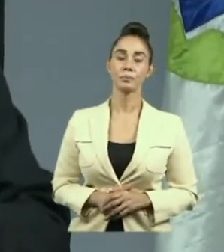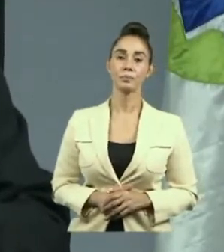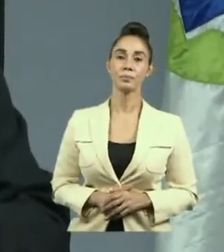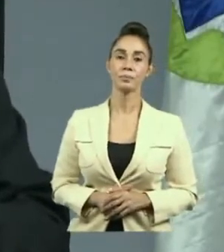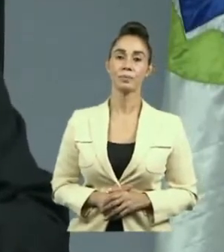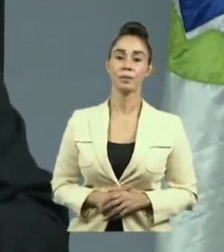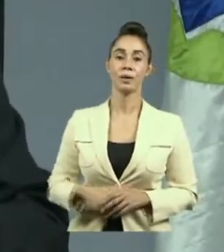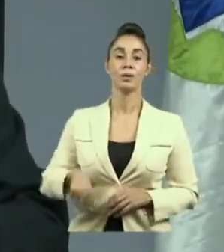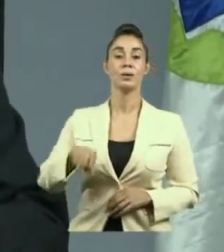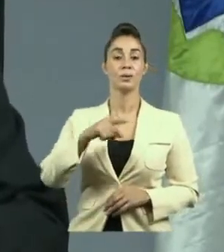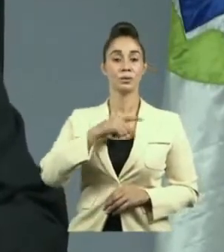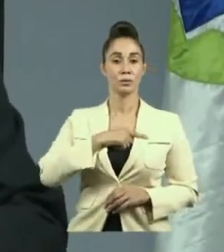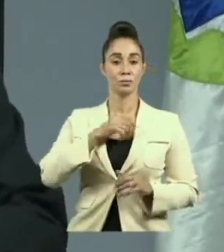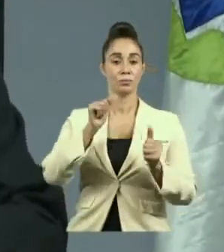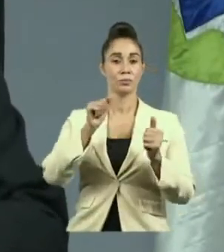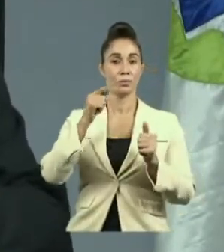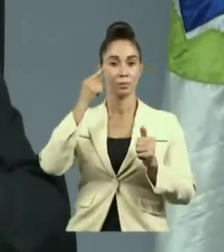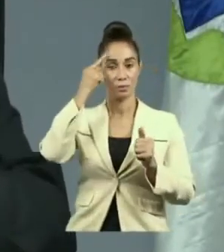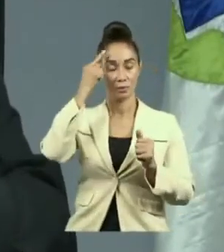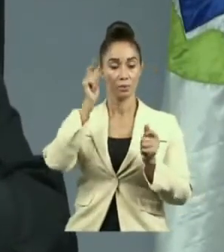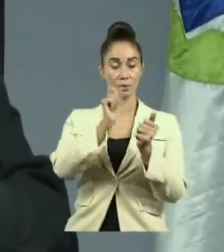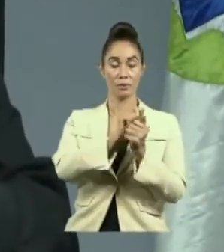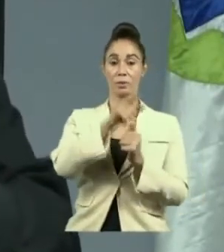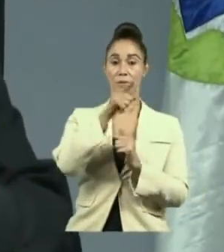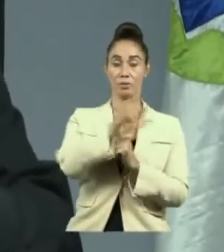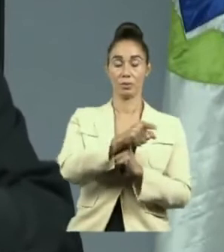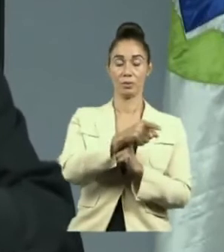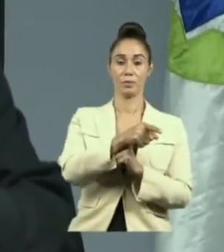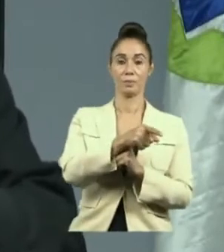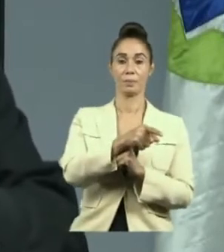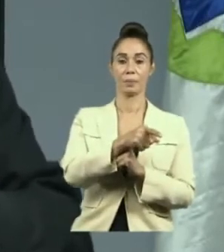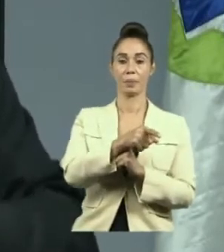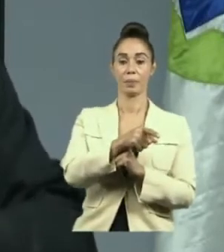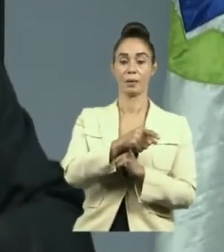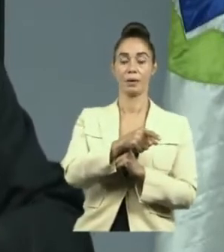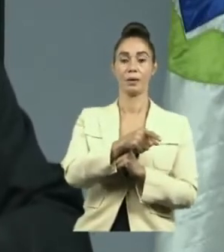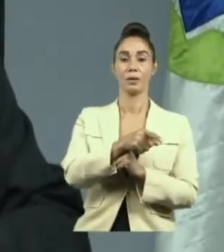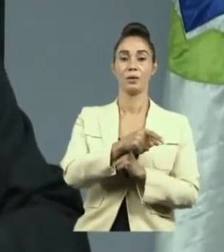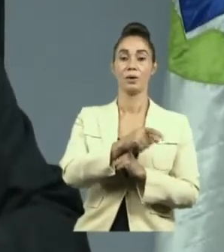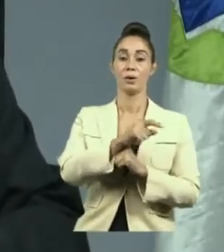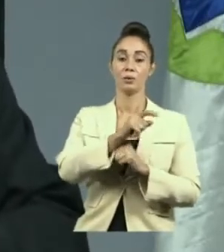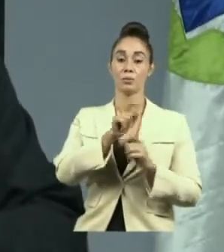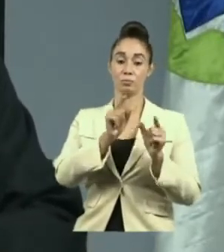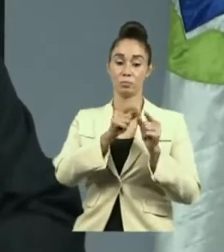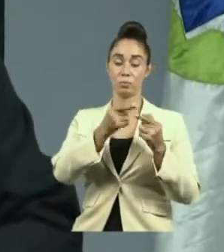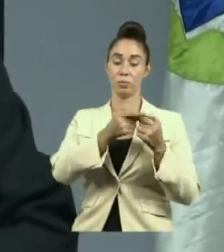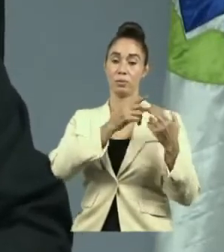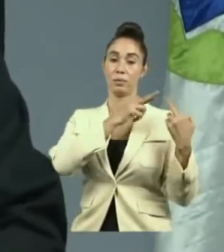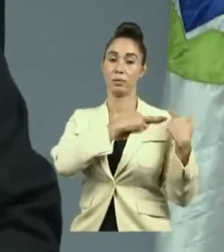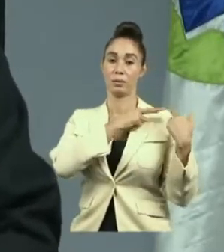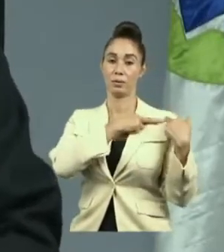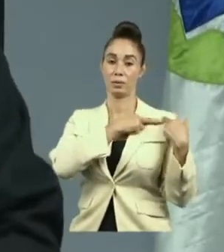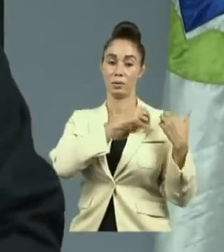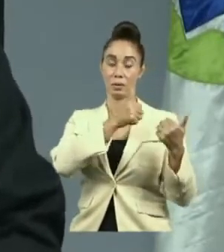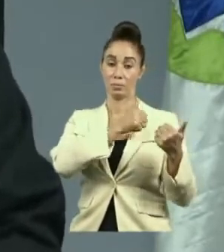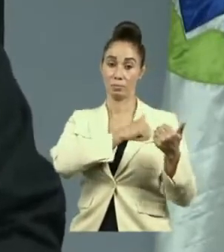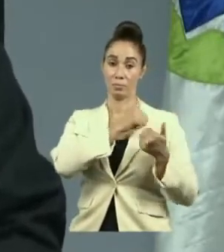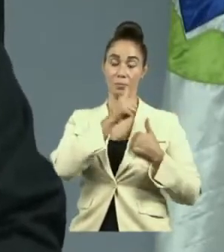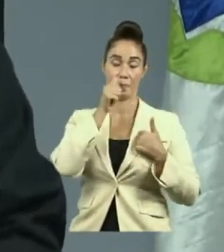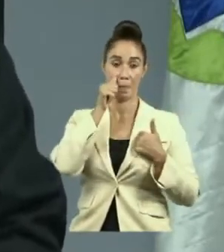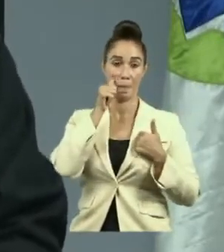de que debemos junto a las alcaldías a la policía